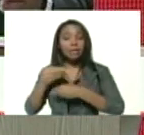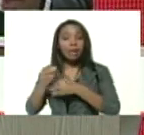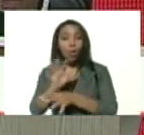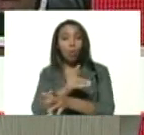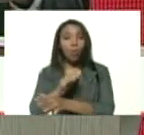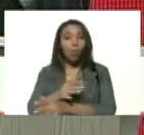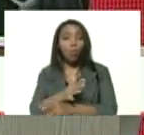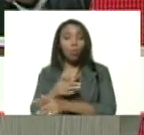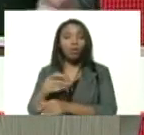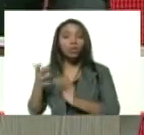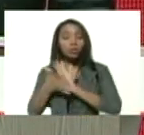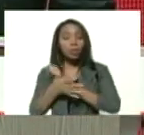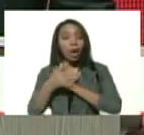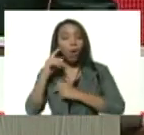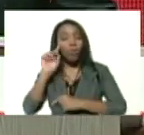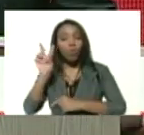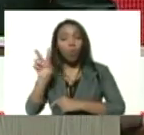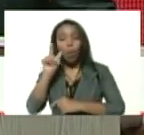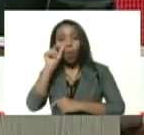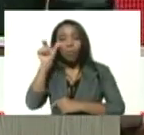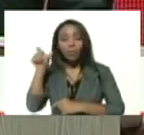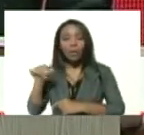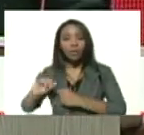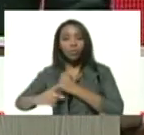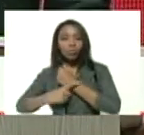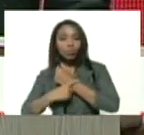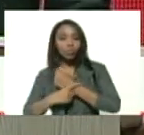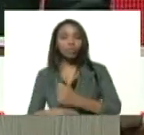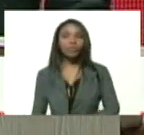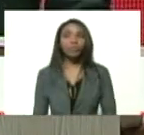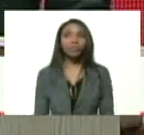juego a un criminal que se llama Juan Guaidó,